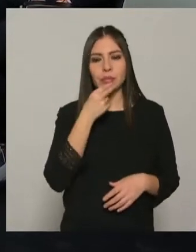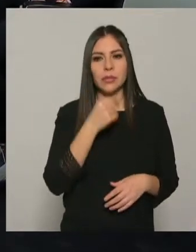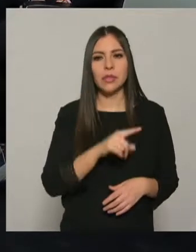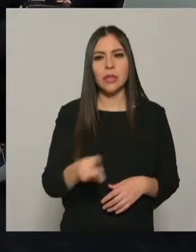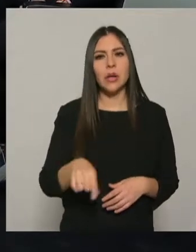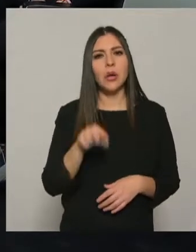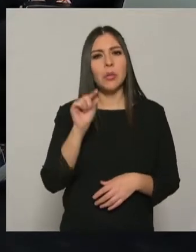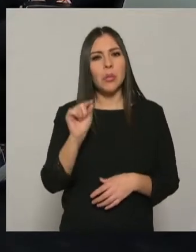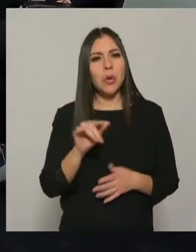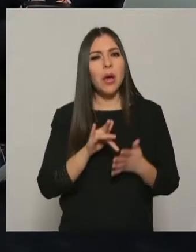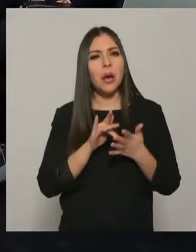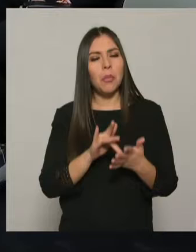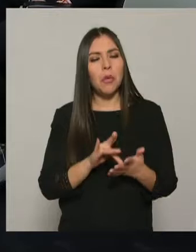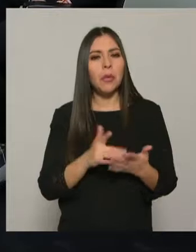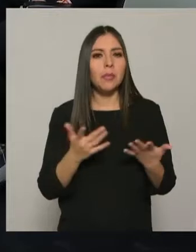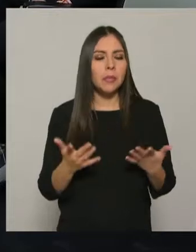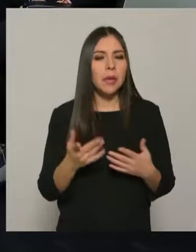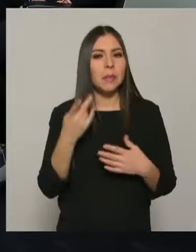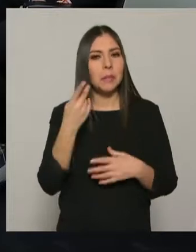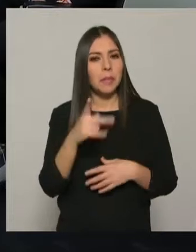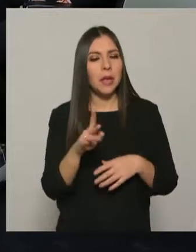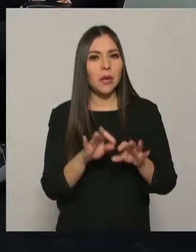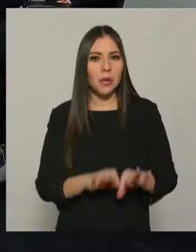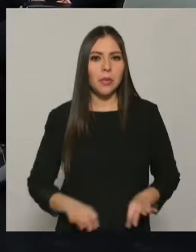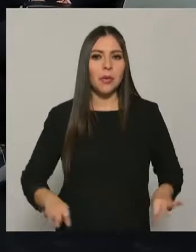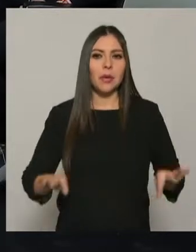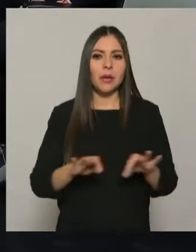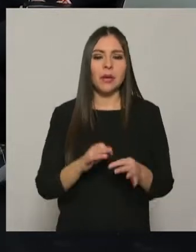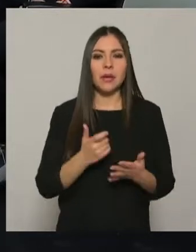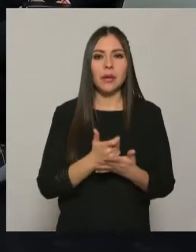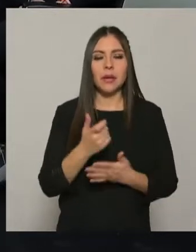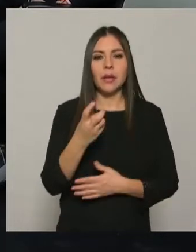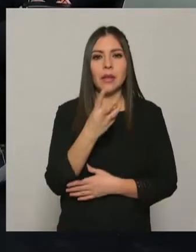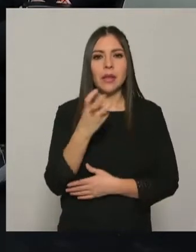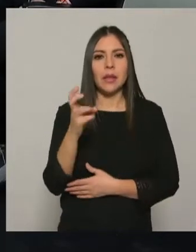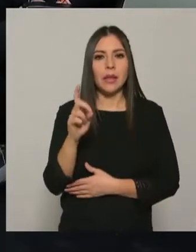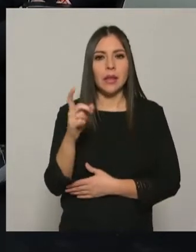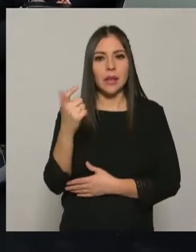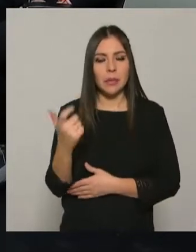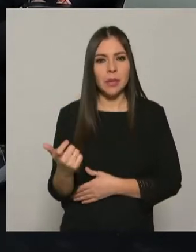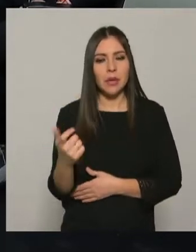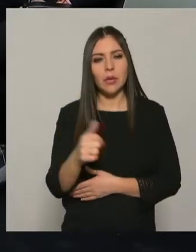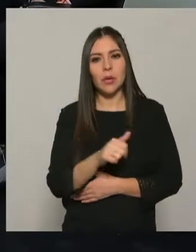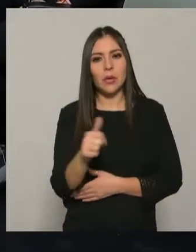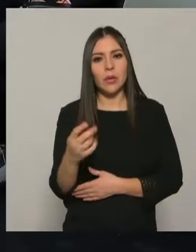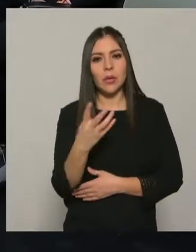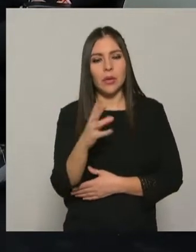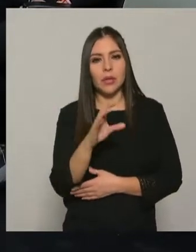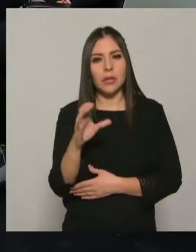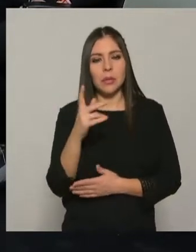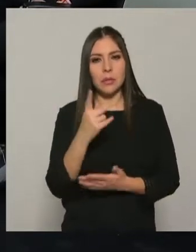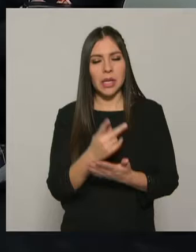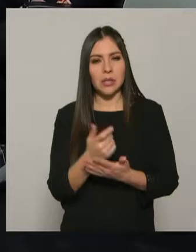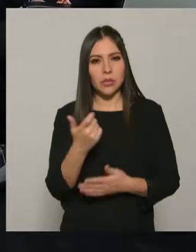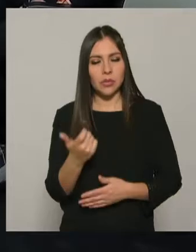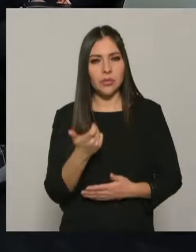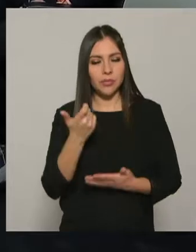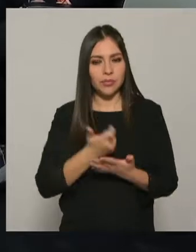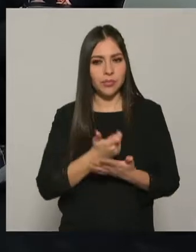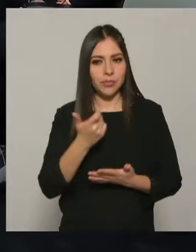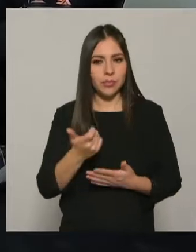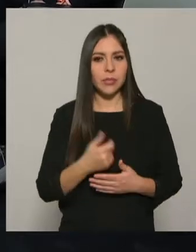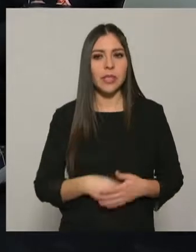apoyos pequeños, pero sin duda significativos. Son 330 pesos, como ya lo mencionó, y 400 pesos. Mi Beca para Empezar lo que pretende